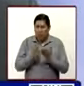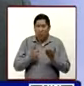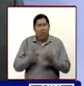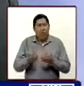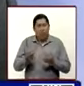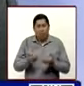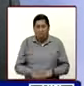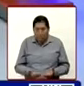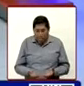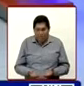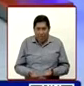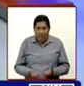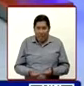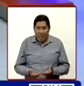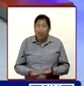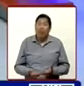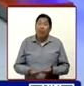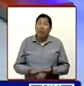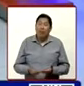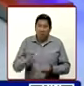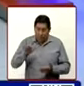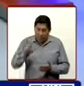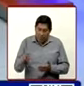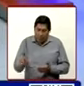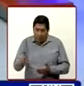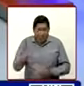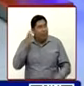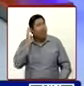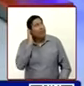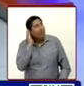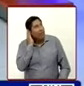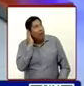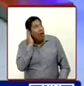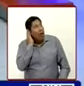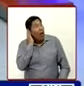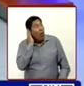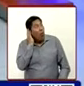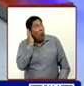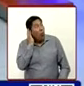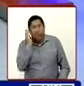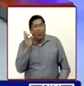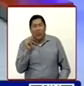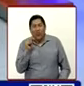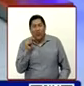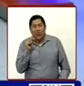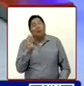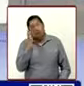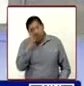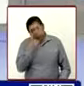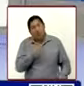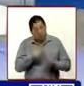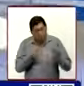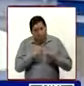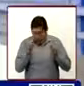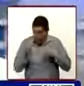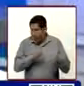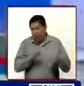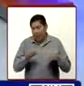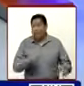es mucho más pesado. ¿Y los audiolibros? ¿No? No, no he accedido a los audiolibros todavía, es pero... Es interesante. Pero lo voy a